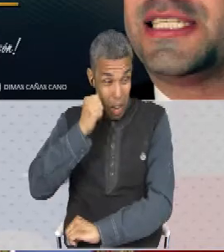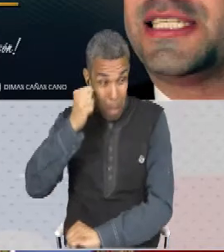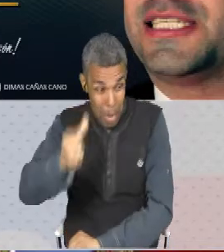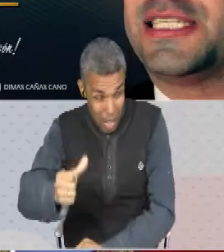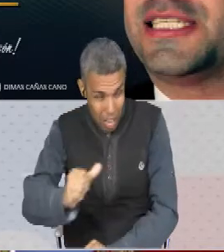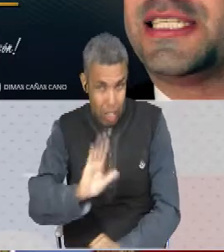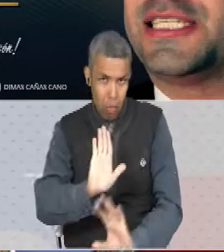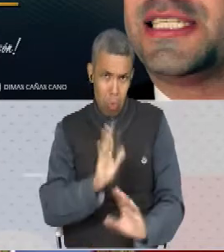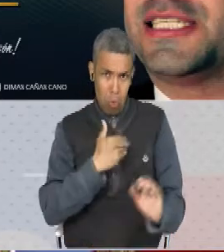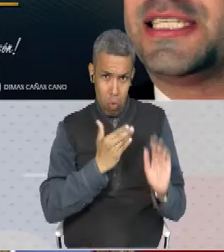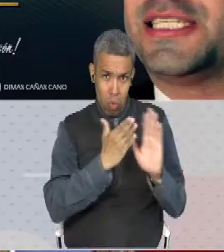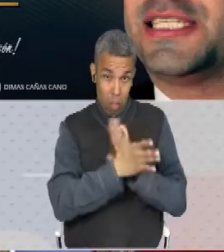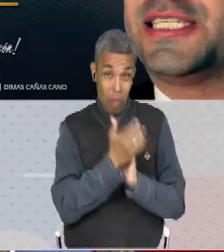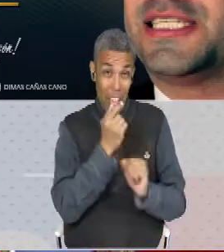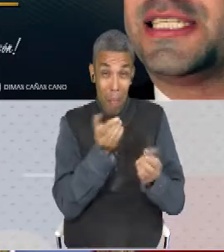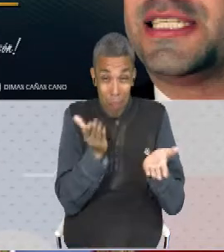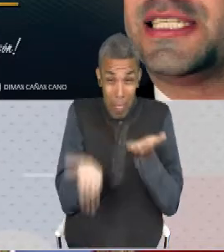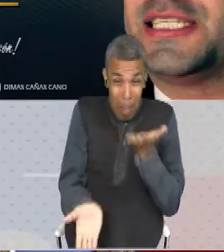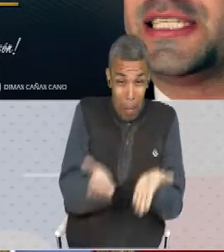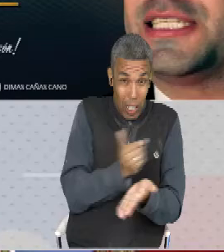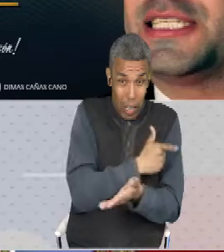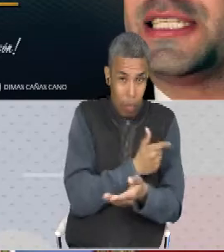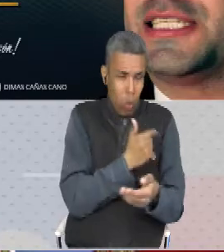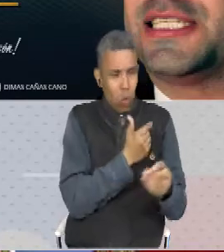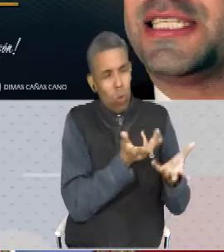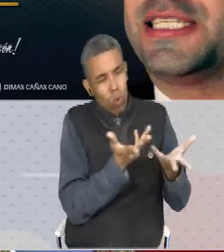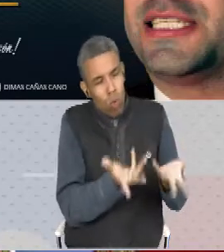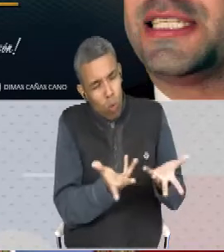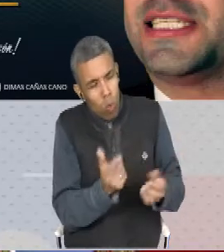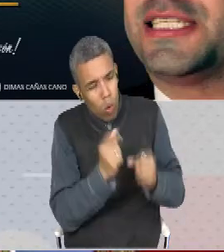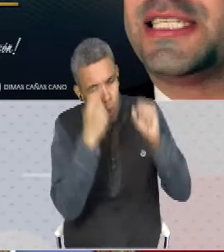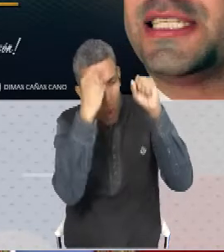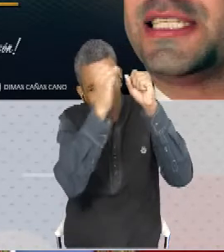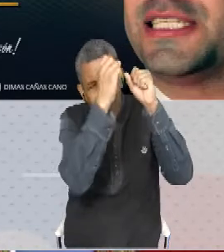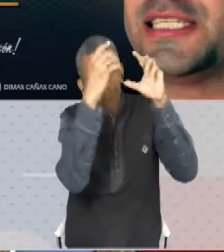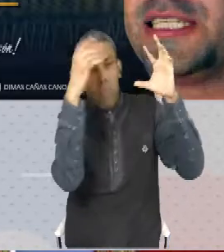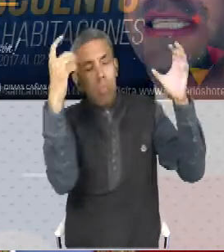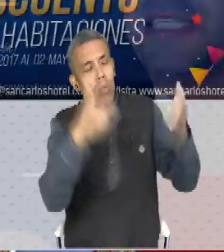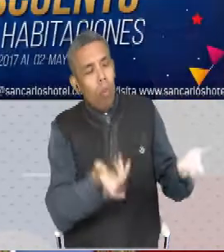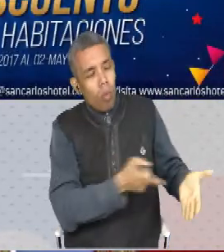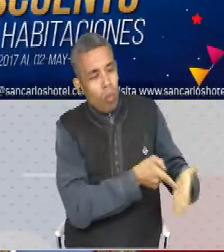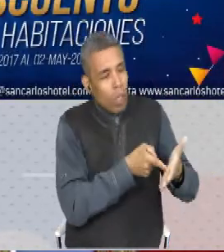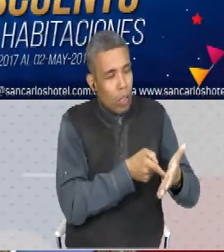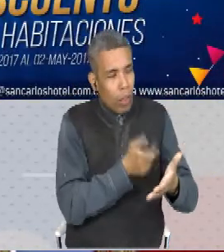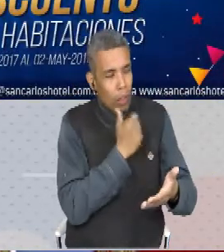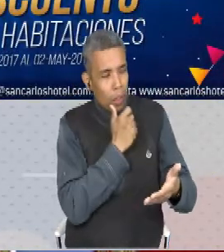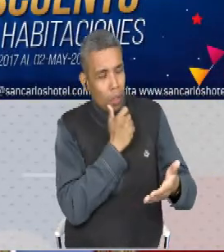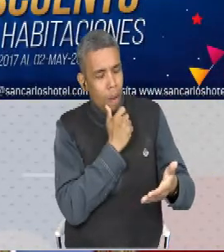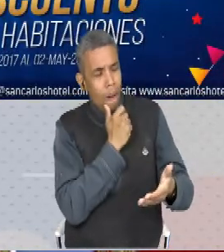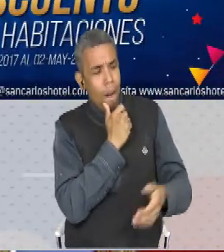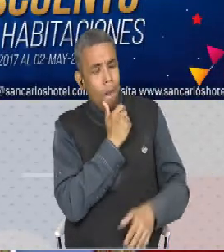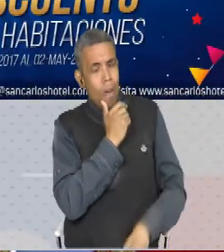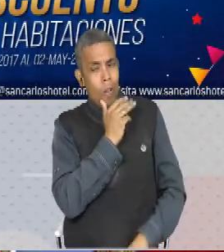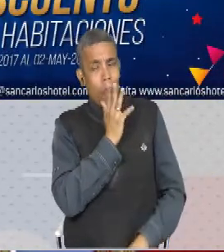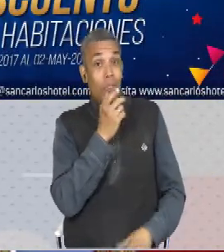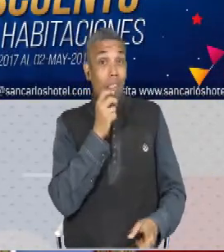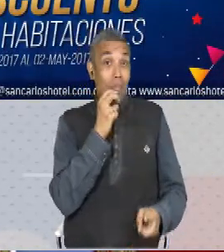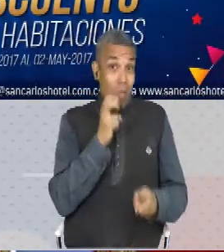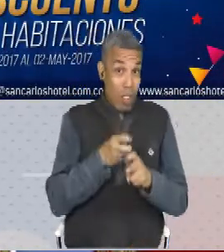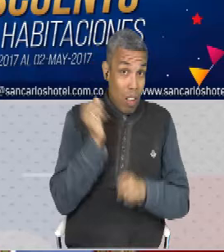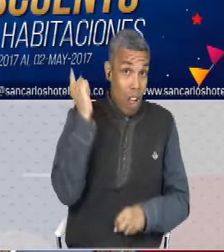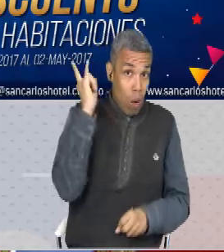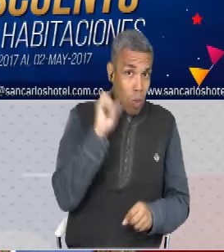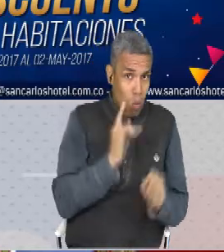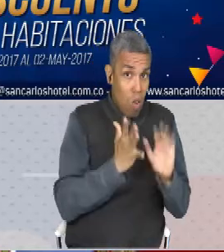tiempo y al mismo flujo de trabajo que tenga. La idea es cumplirle al cliente, ese cumplimiento es lo más importante porque en el gremio a